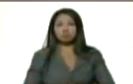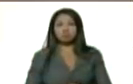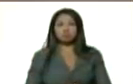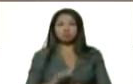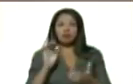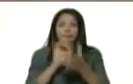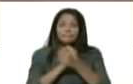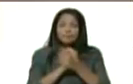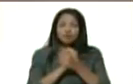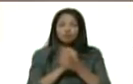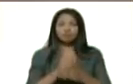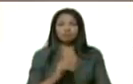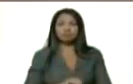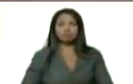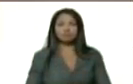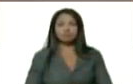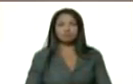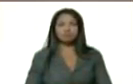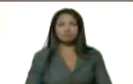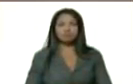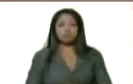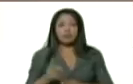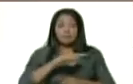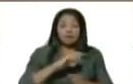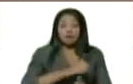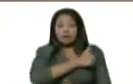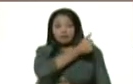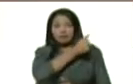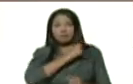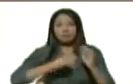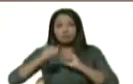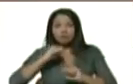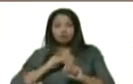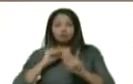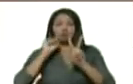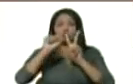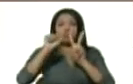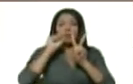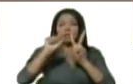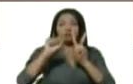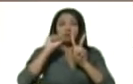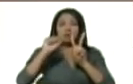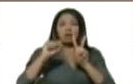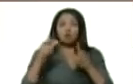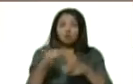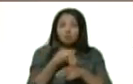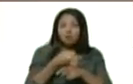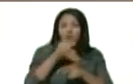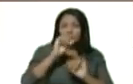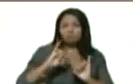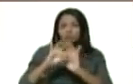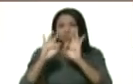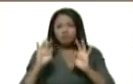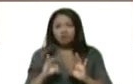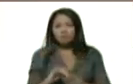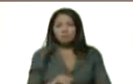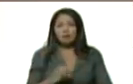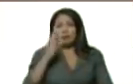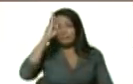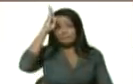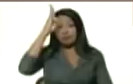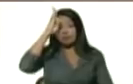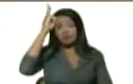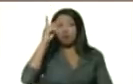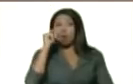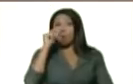compañero, que a la vez es jefe del movimiento Somos Venezuela, gobierno, Mervin Maldonado, un